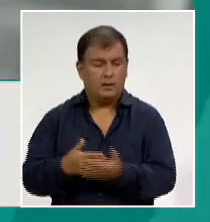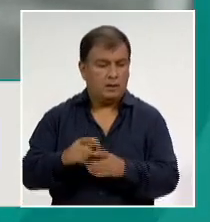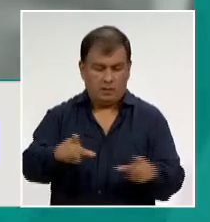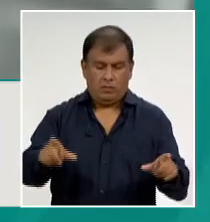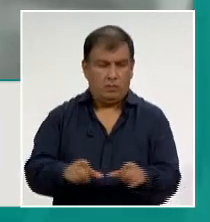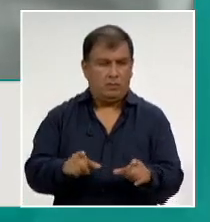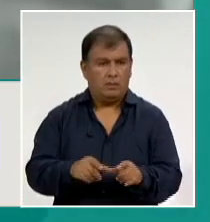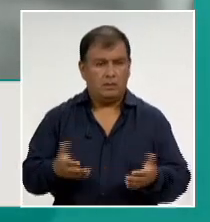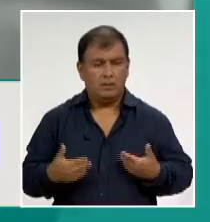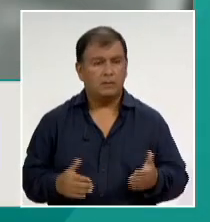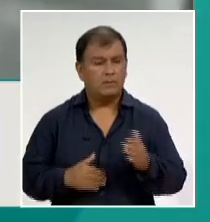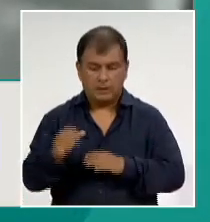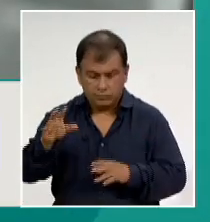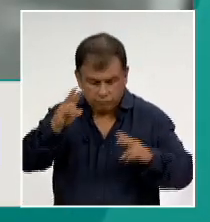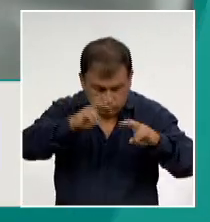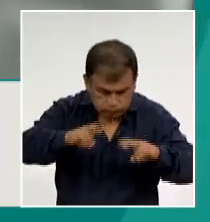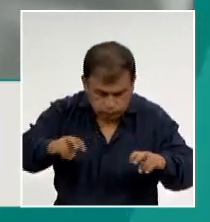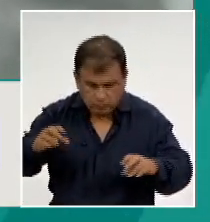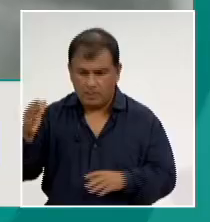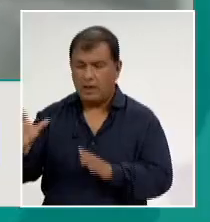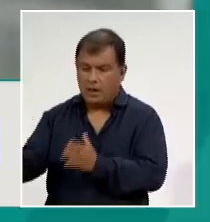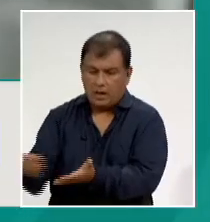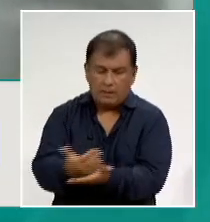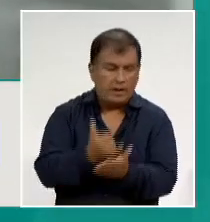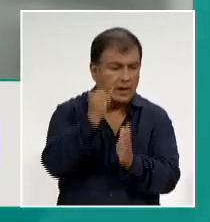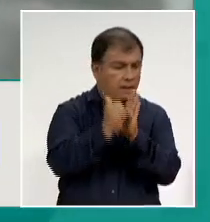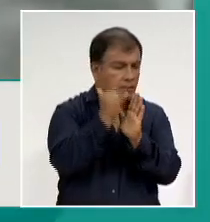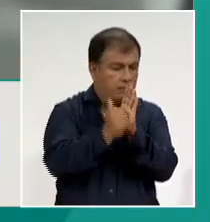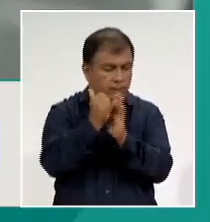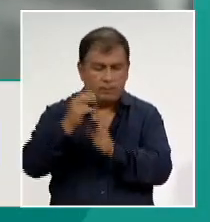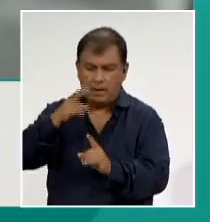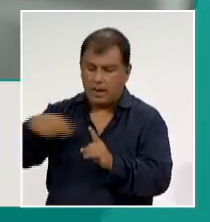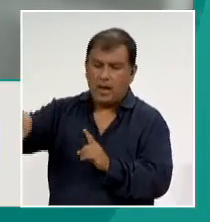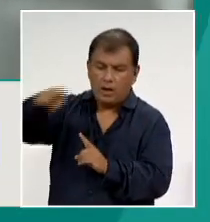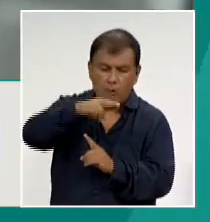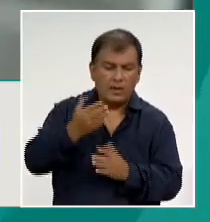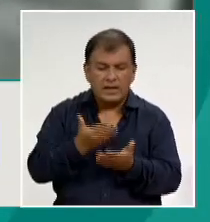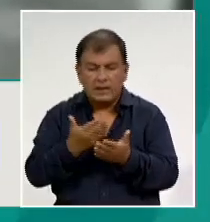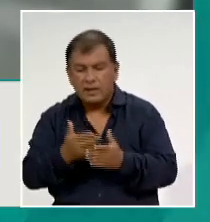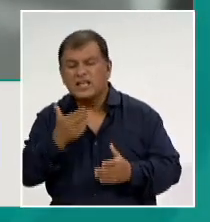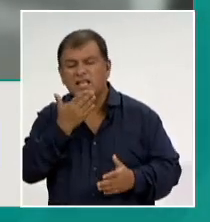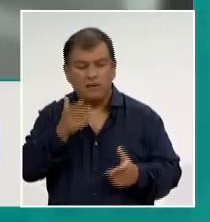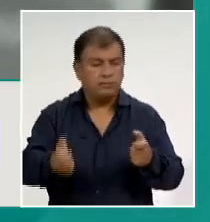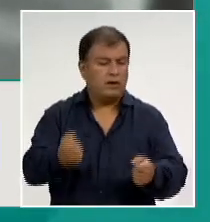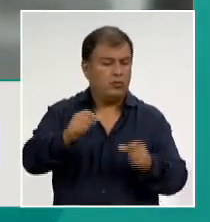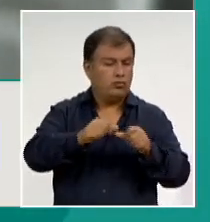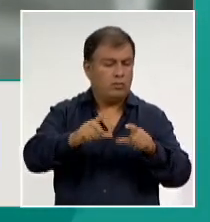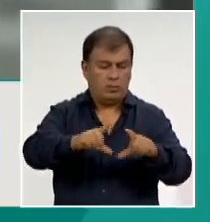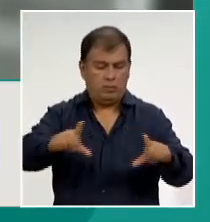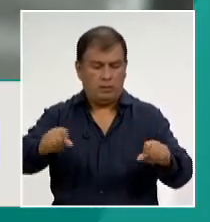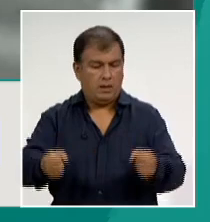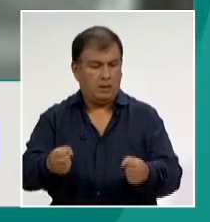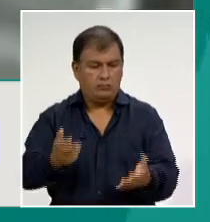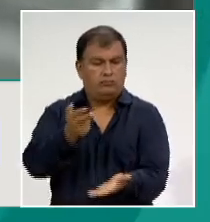para recoger más imágenes de las cámaras de seguridad que estén en los alrededores para poder identificar el vehículo, la placa en realidad del